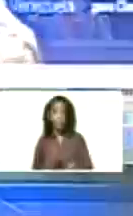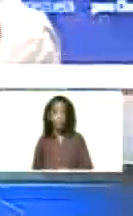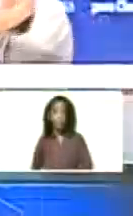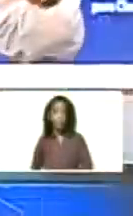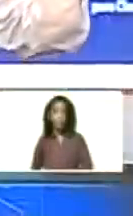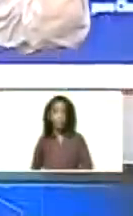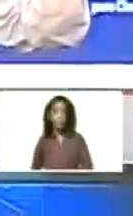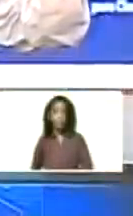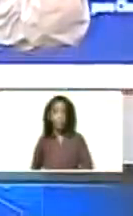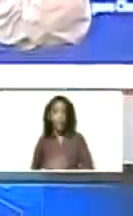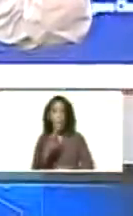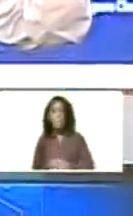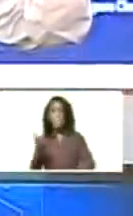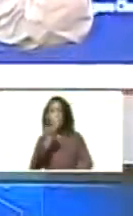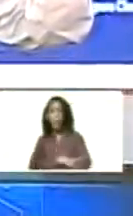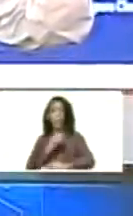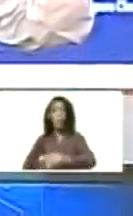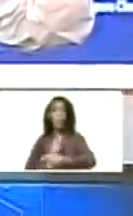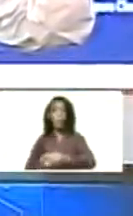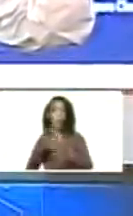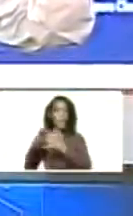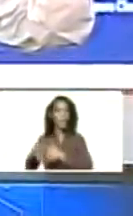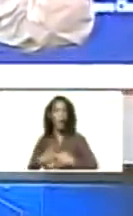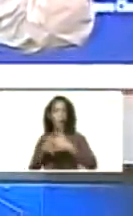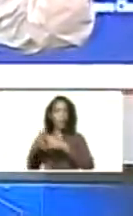En el peor momento de Estados Unidos,